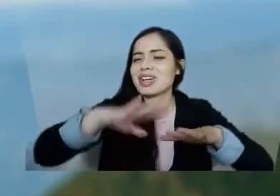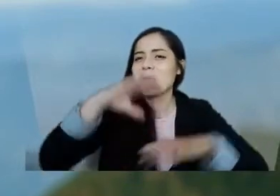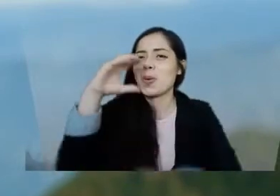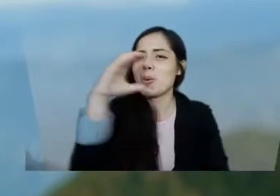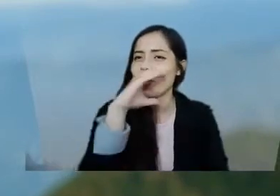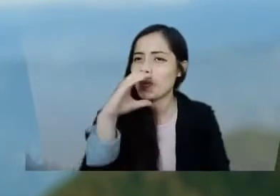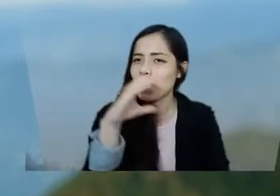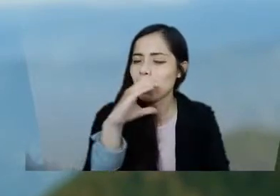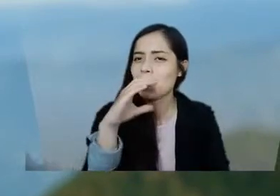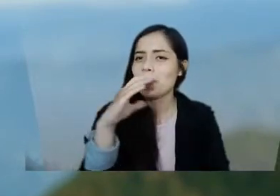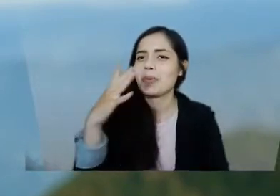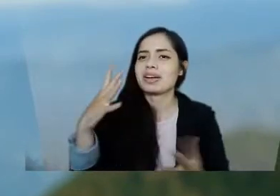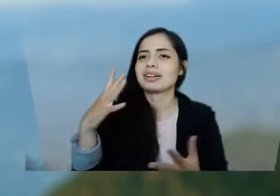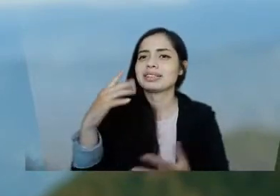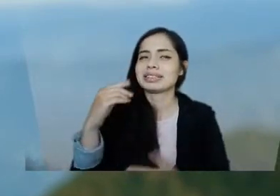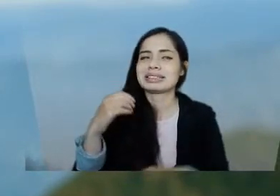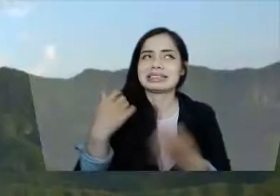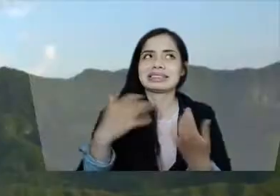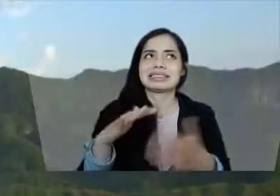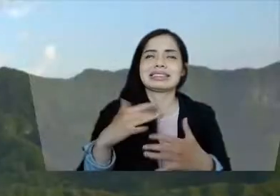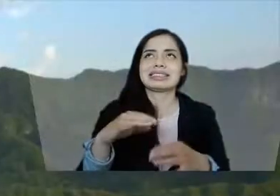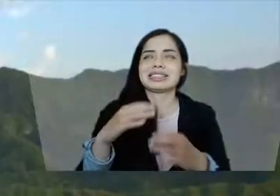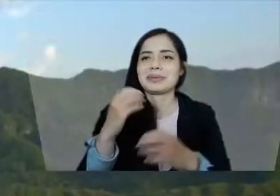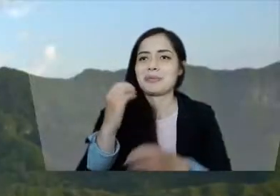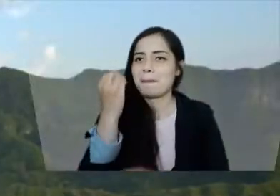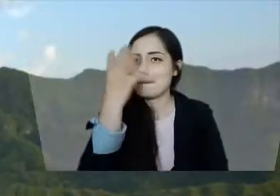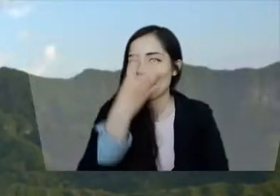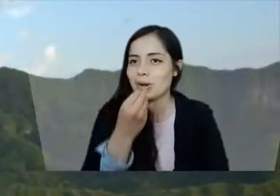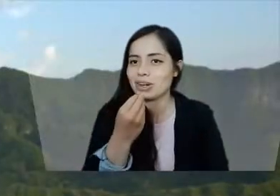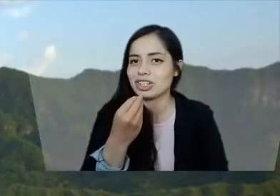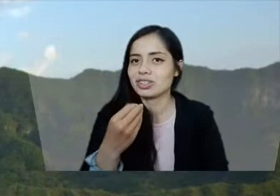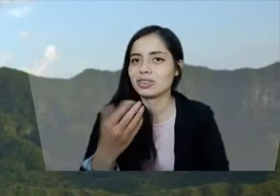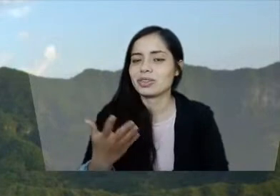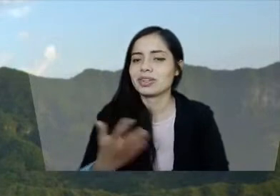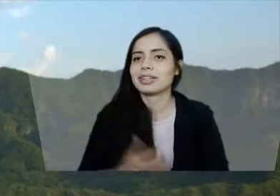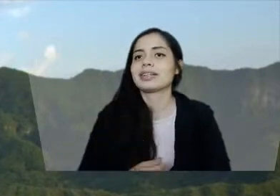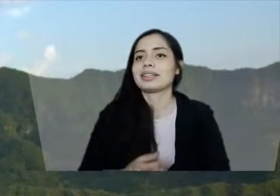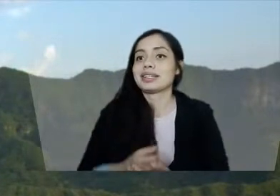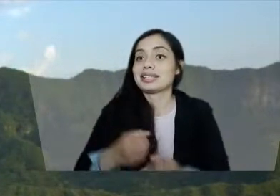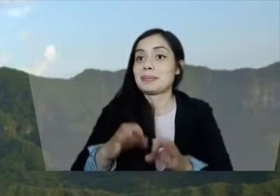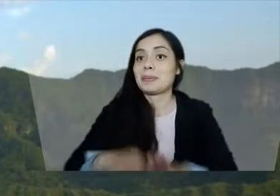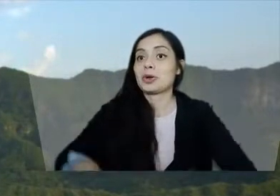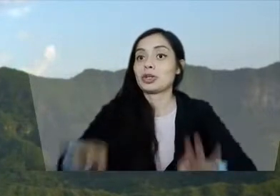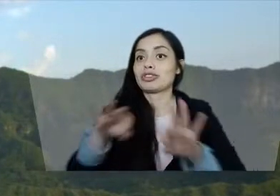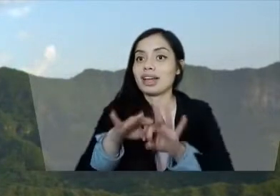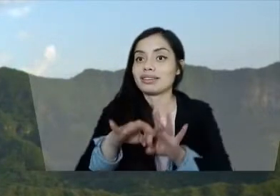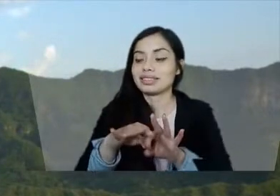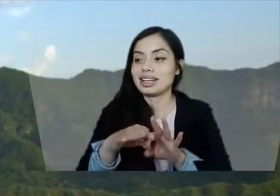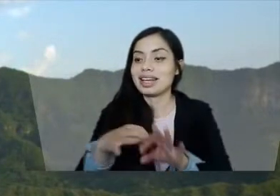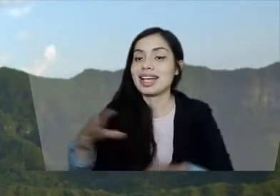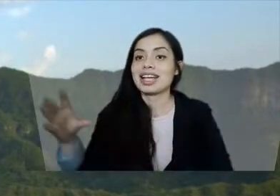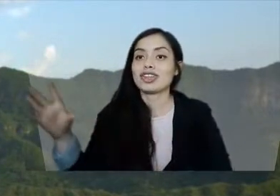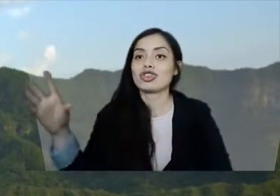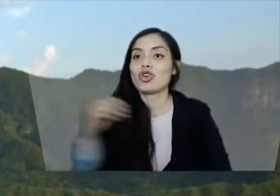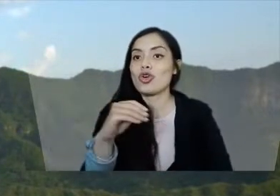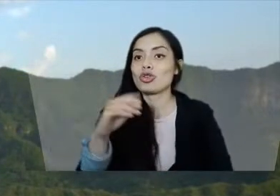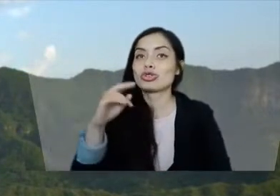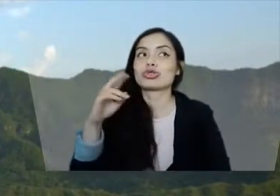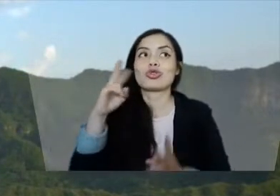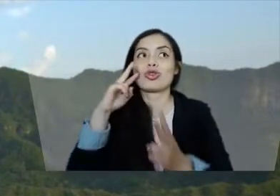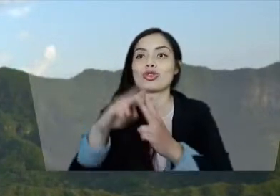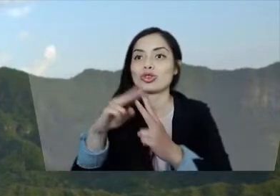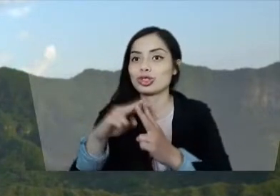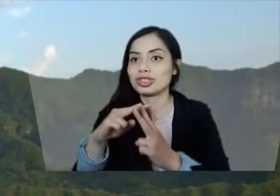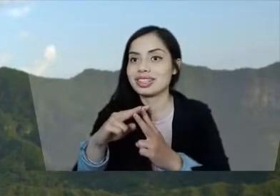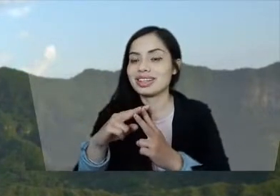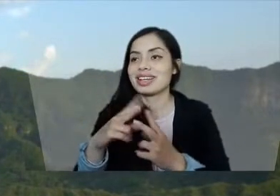como suyo. Y a veces vos llegás, le indicás a la persona, mire, ese pajarito que usted llama así, asá, mírenlo en el mapa. Aunque